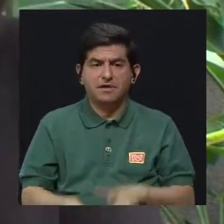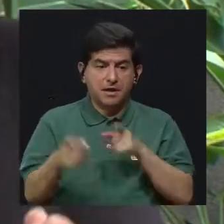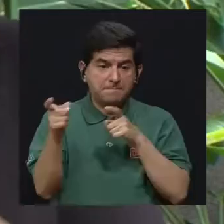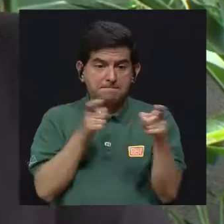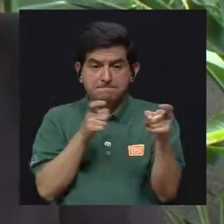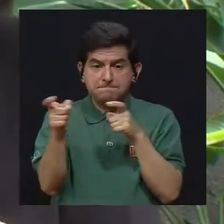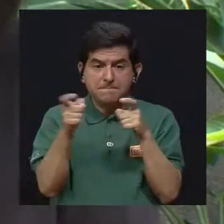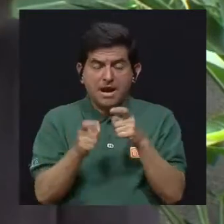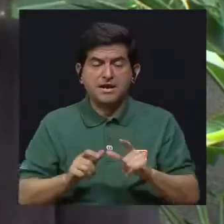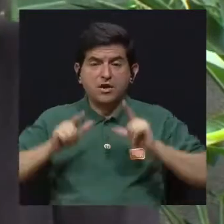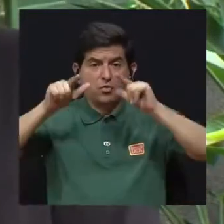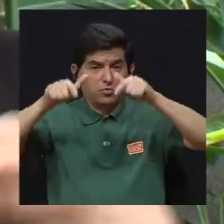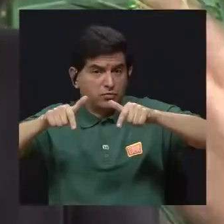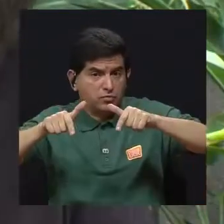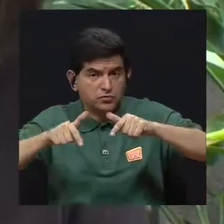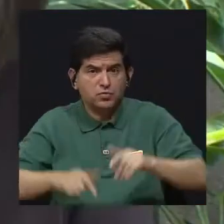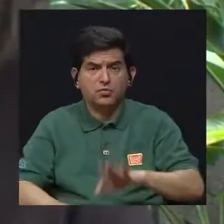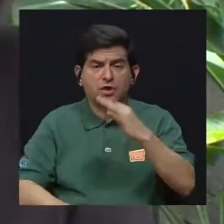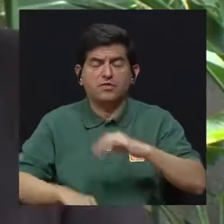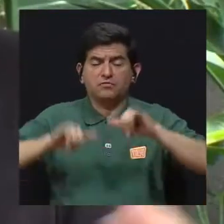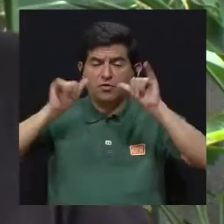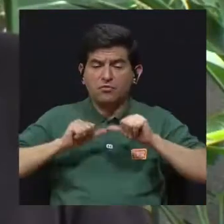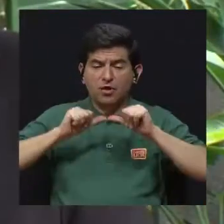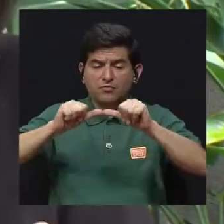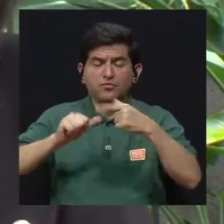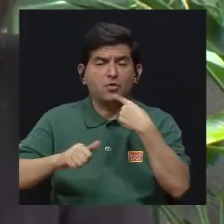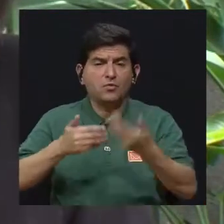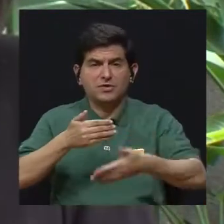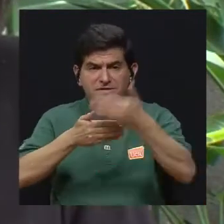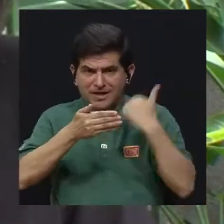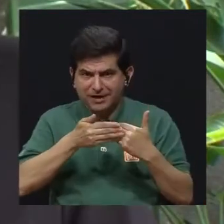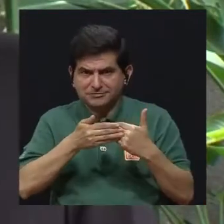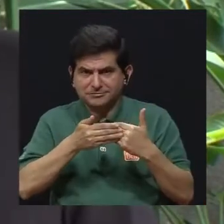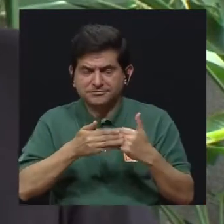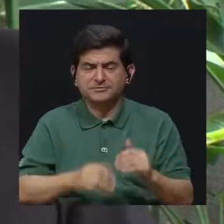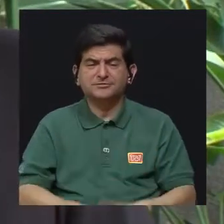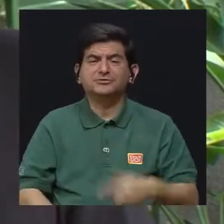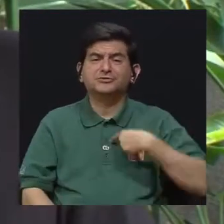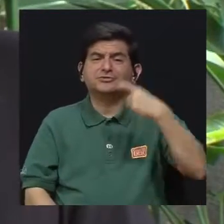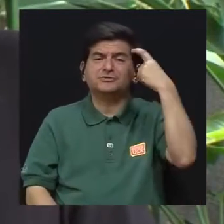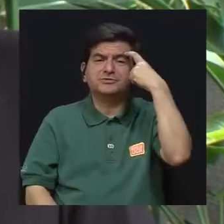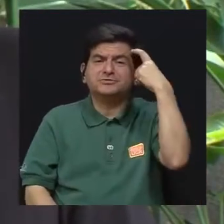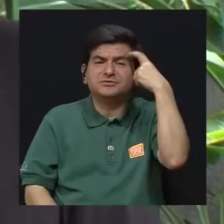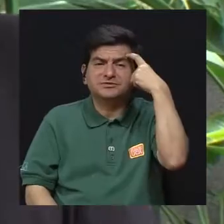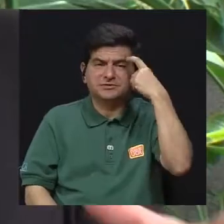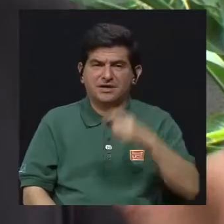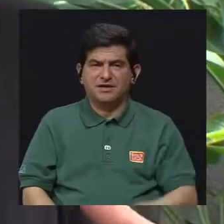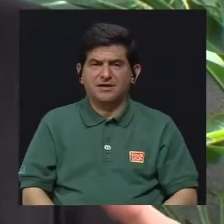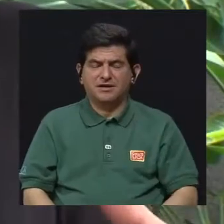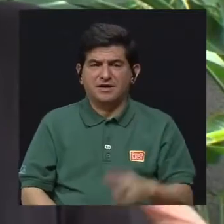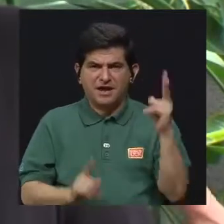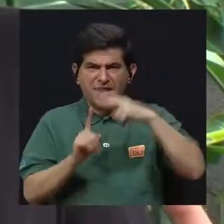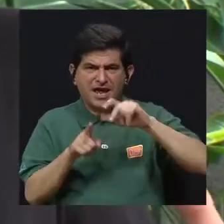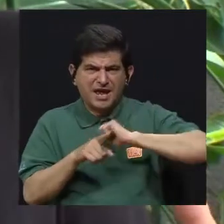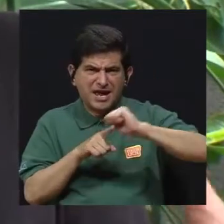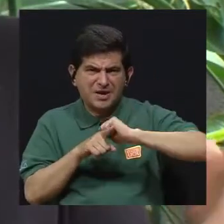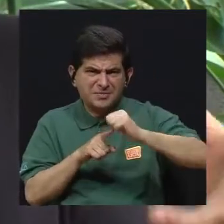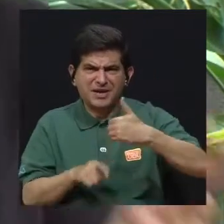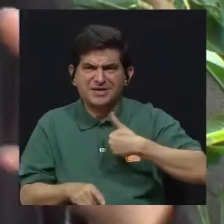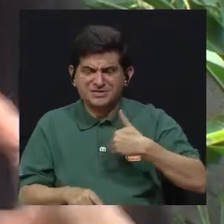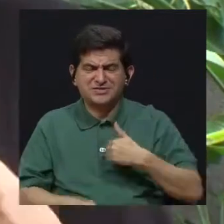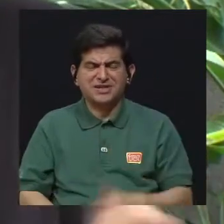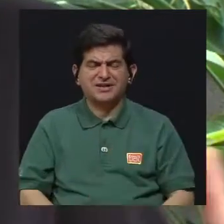manejo de residuos de forma sustentable, como decíamos ahora. Uh-huh. Yo pienso que en la práctica